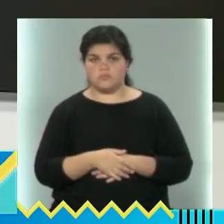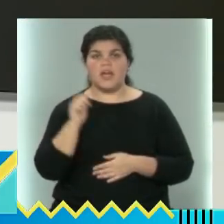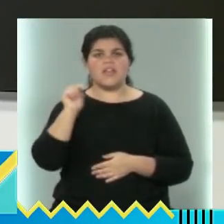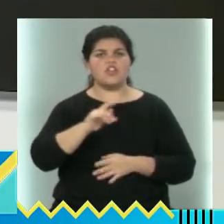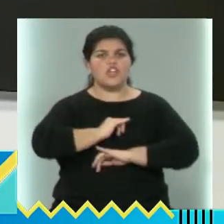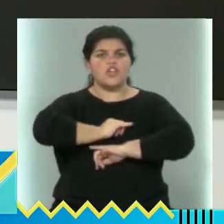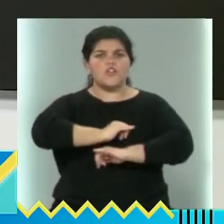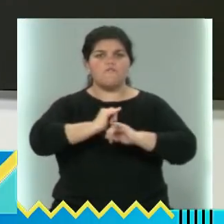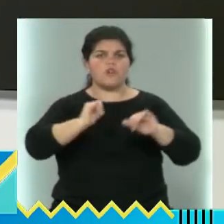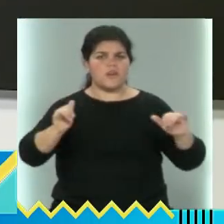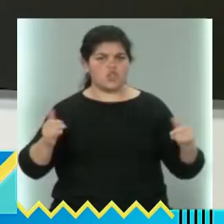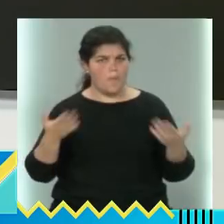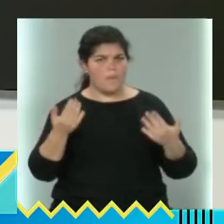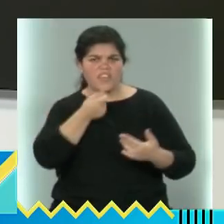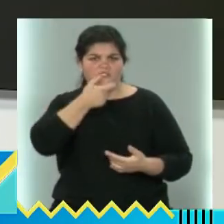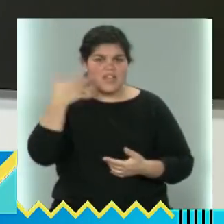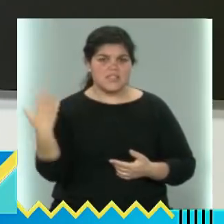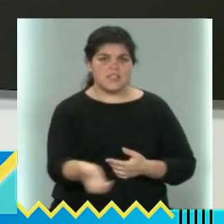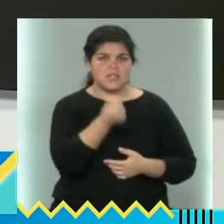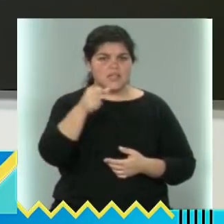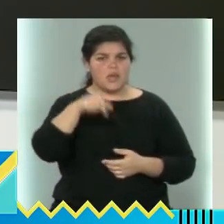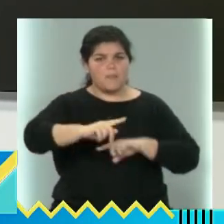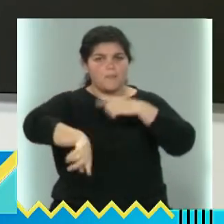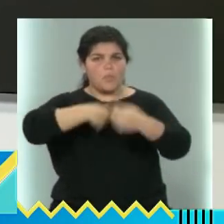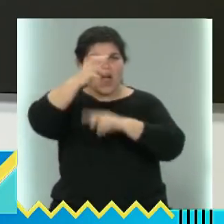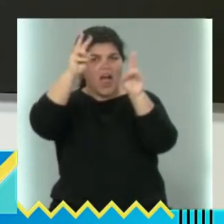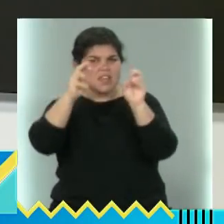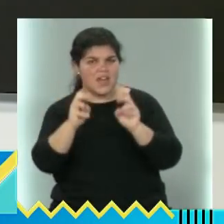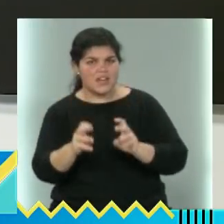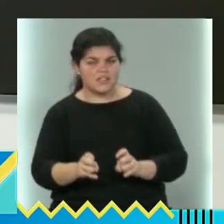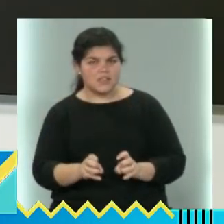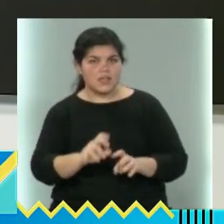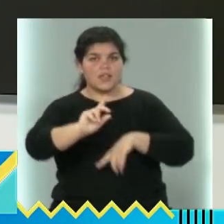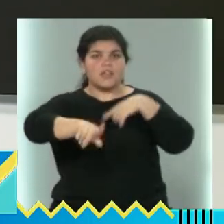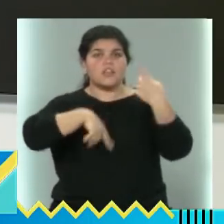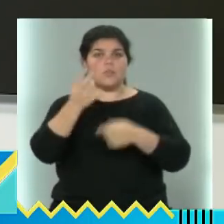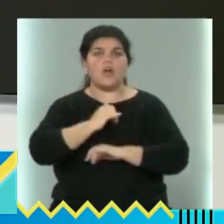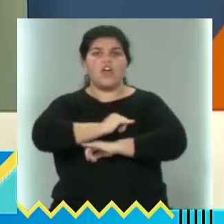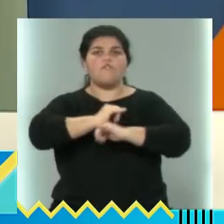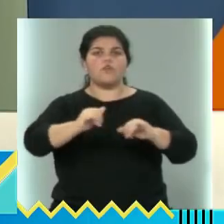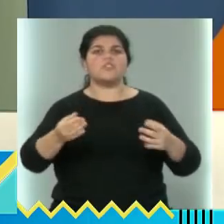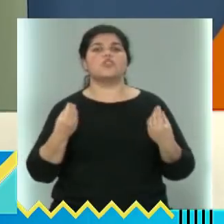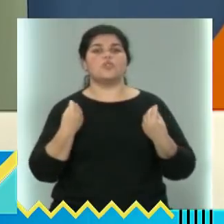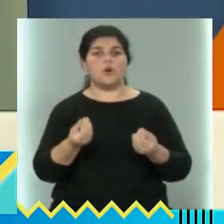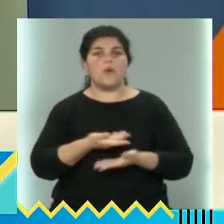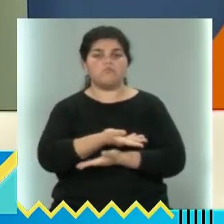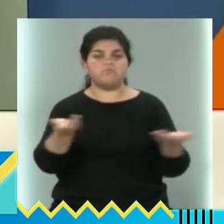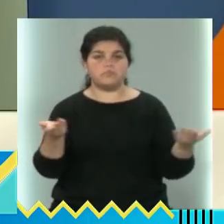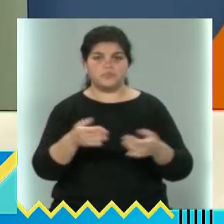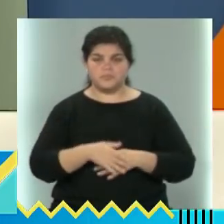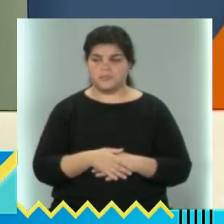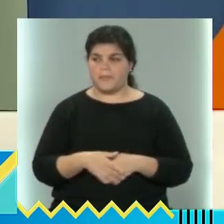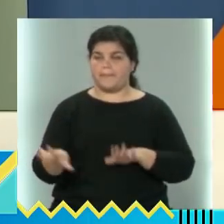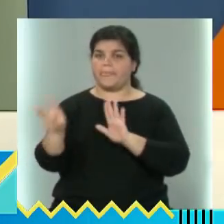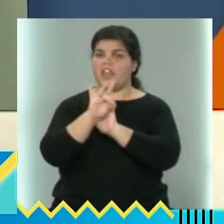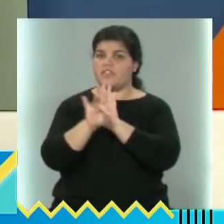esa información y a partir de ahí hacer ciertos análisis y lo que decíamos, ¿no? ¿Cómo se da a conocer cierta información? Los datos respecto